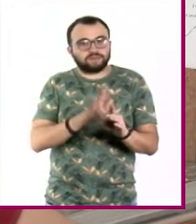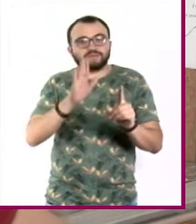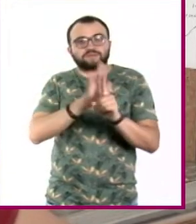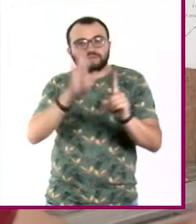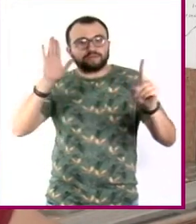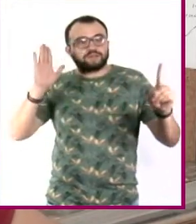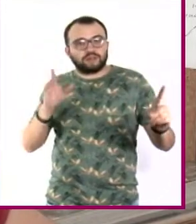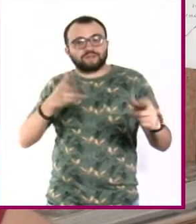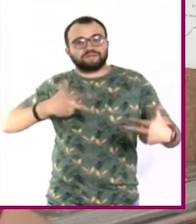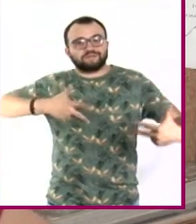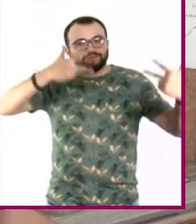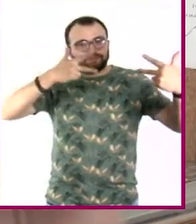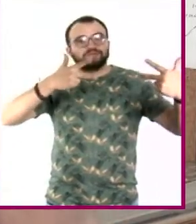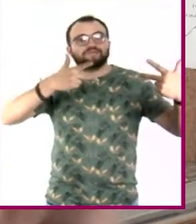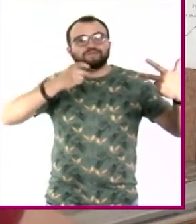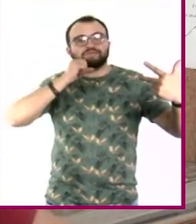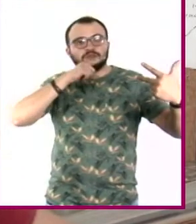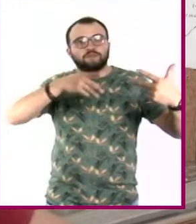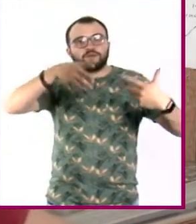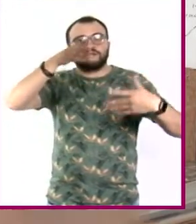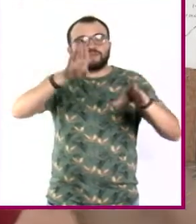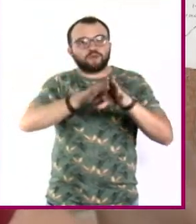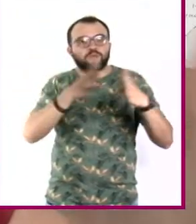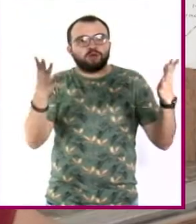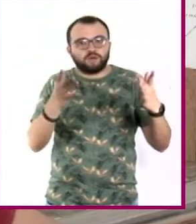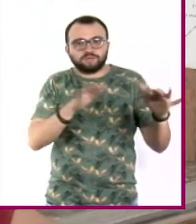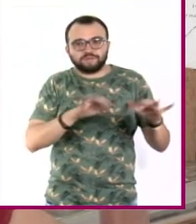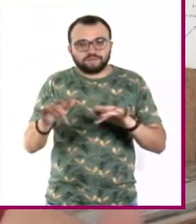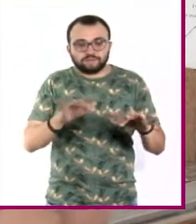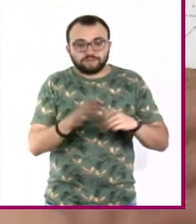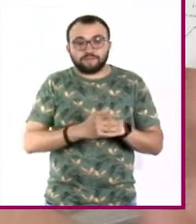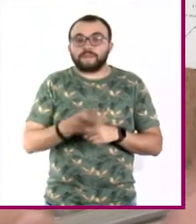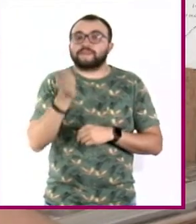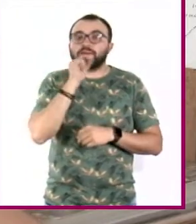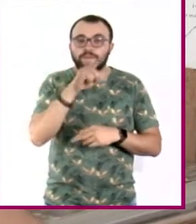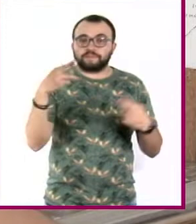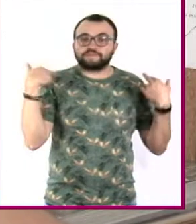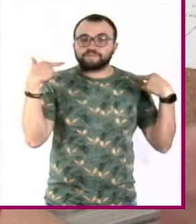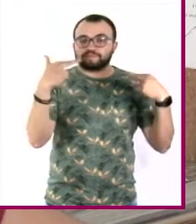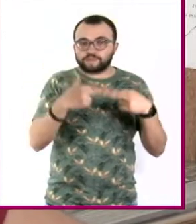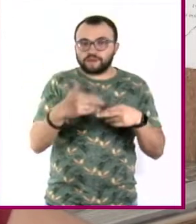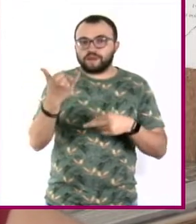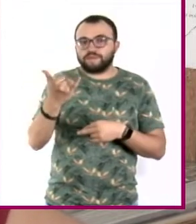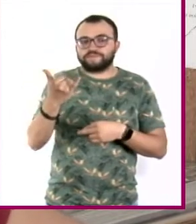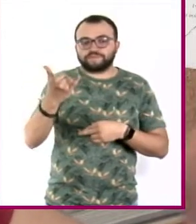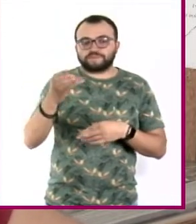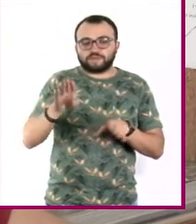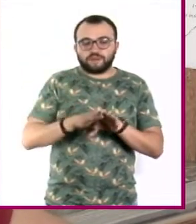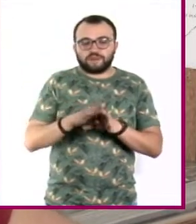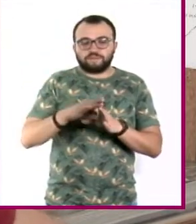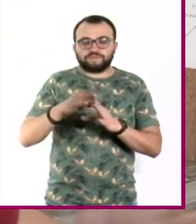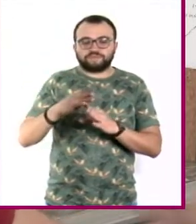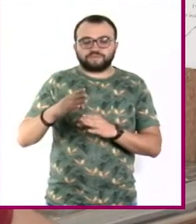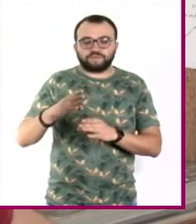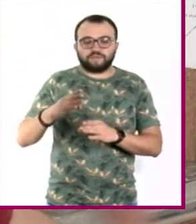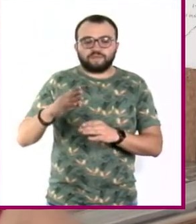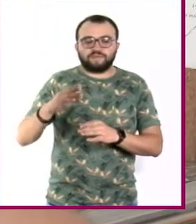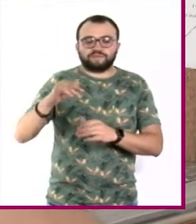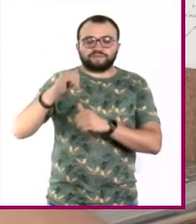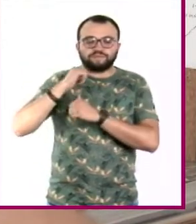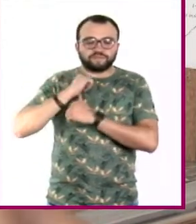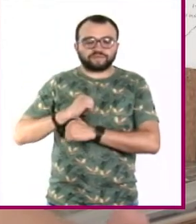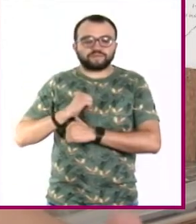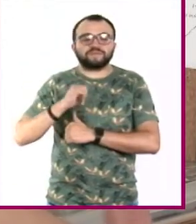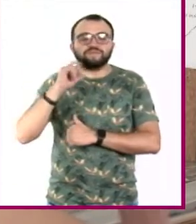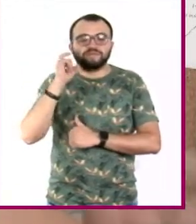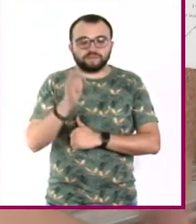muchas veces aprendiendo sobre la marcha. Asimismo, los maestros y autoridades educativas tuvieron que adaptar los programas de forma presencial a